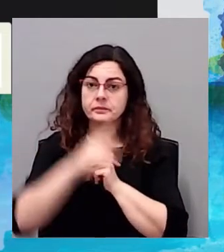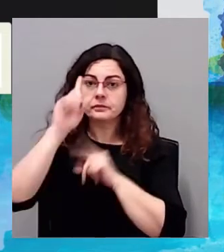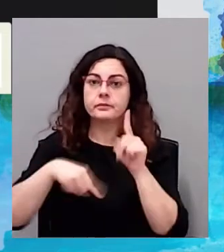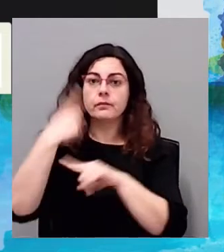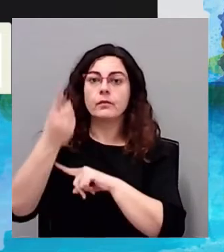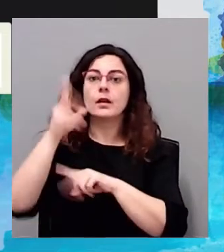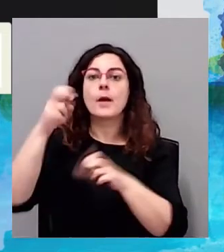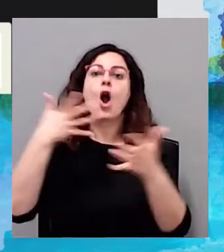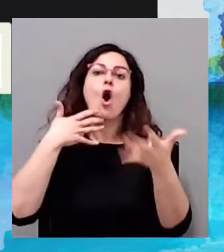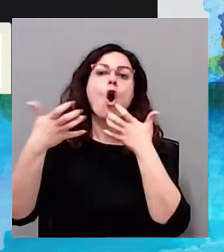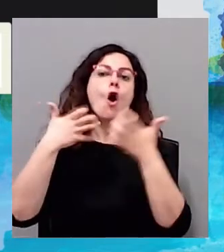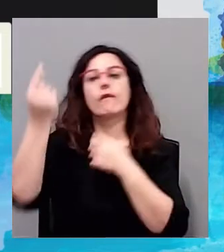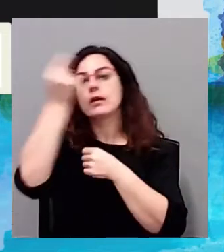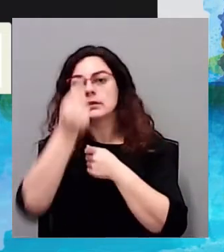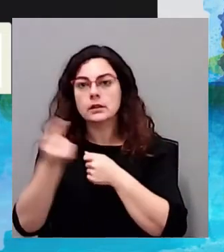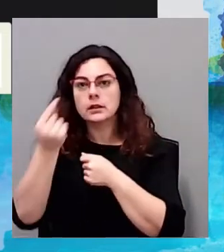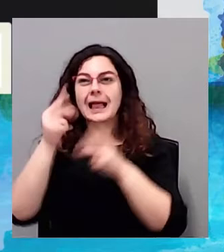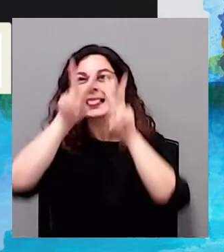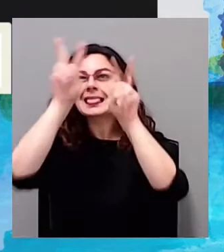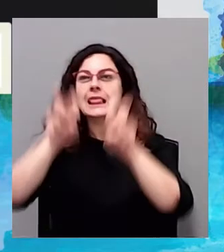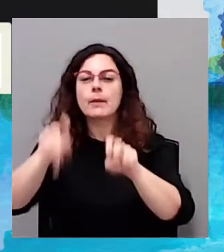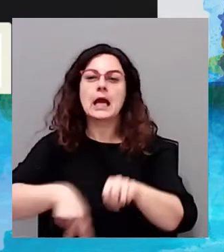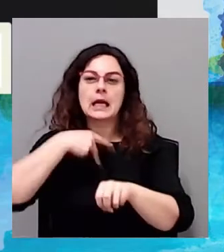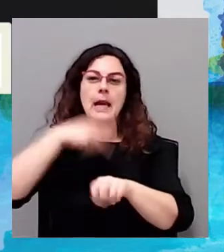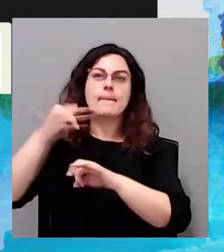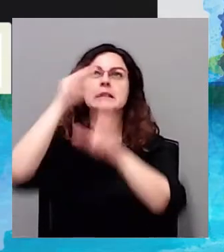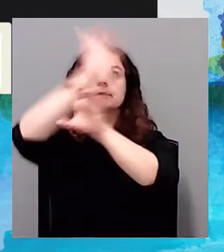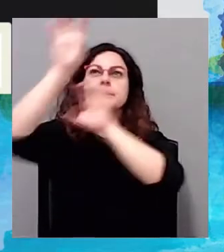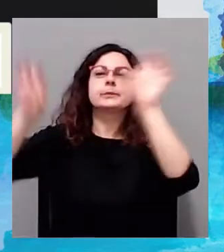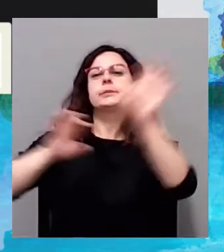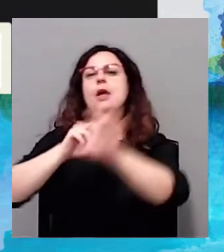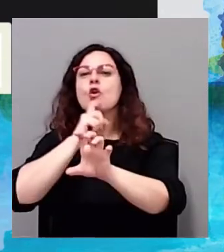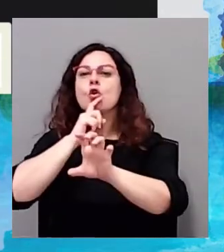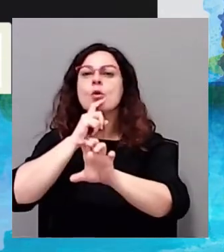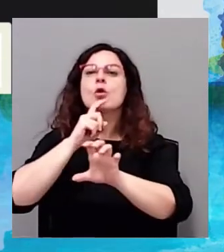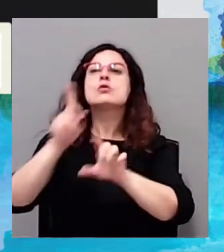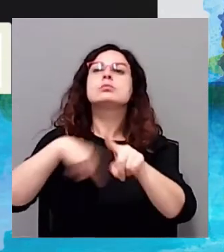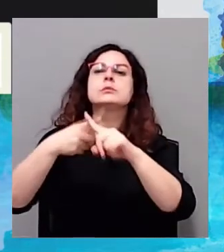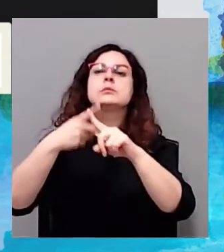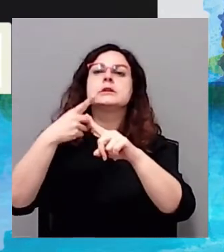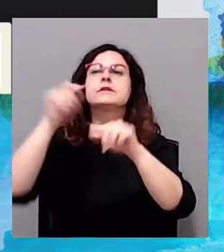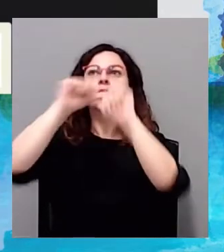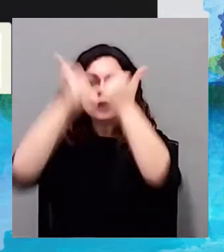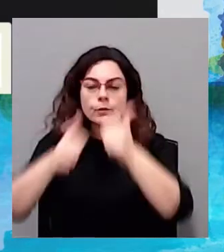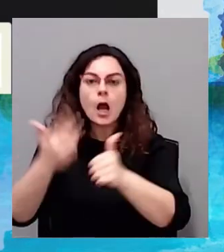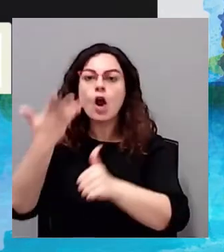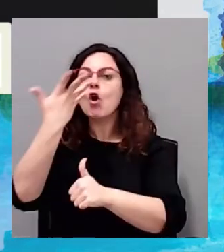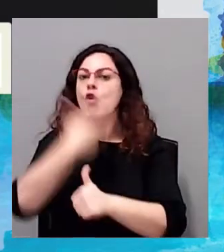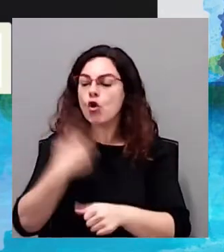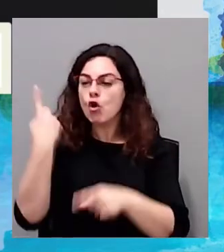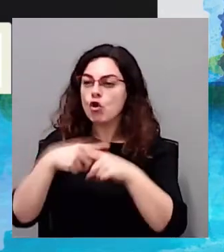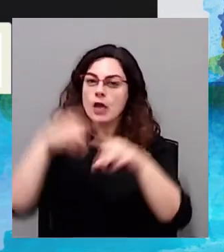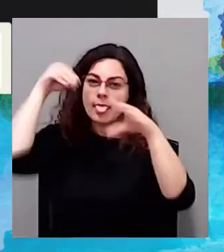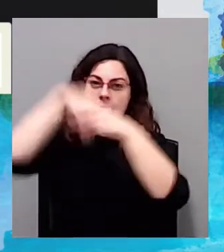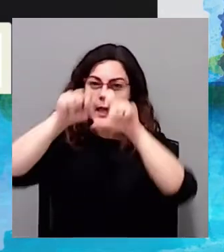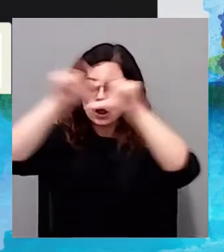figurativas, la visión general del tema y la composición, y en especial la forma y el color. Los elementos de la obra, la importancia de la técnica y el